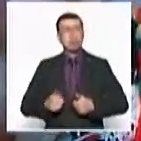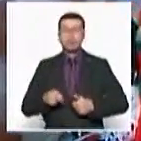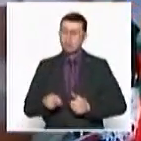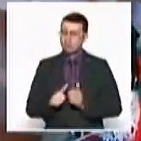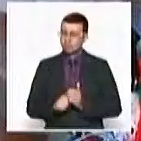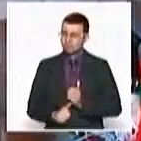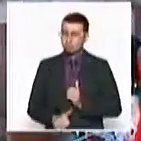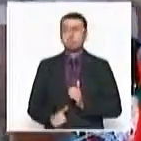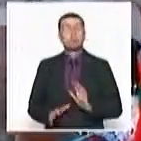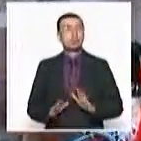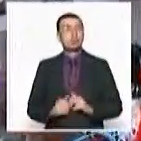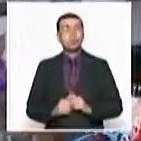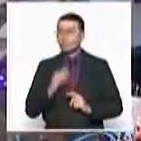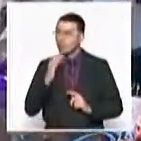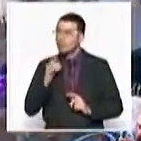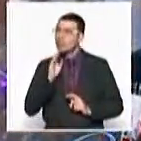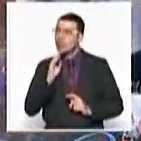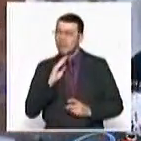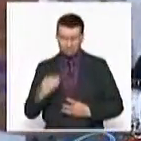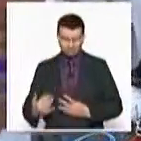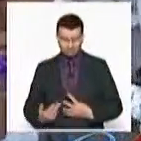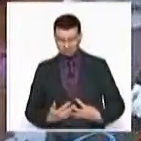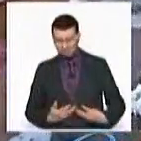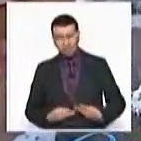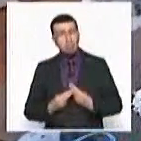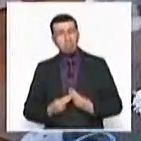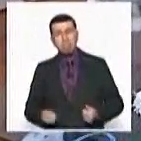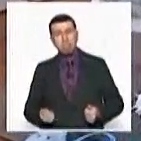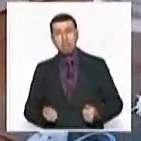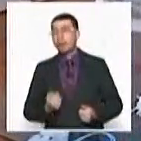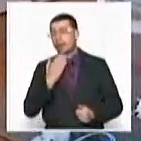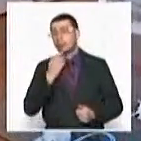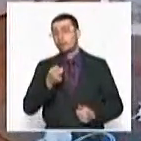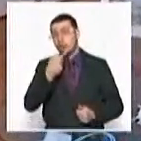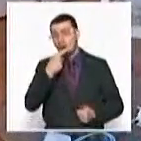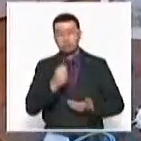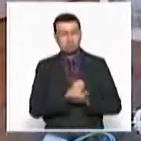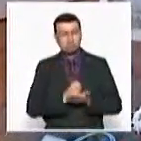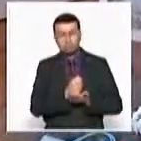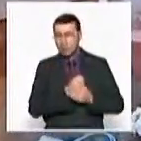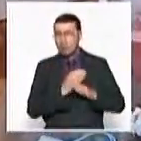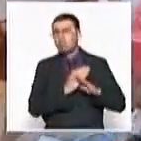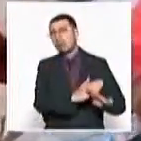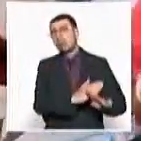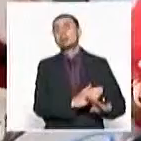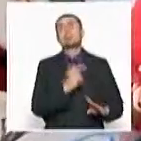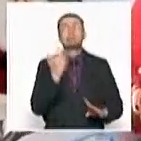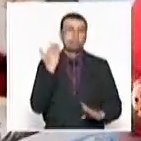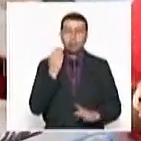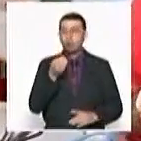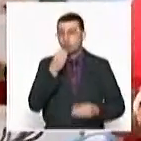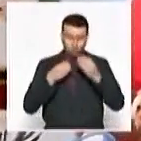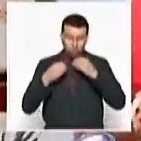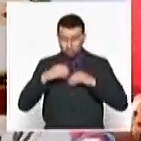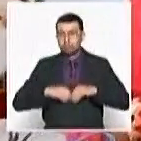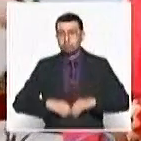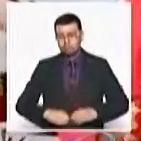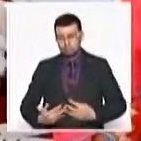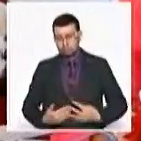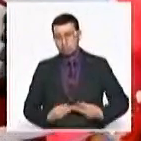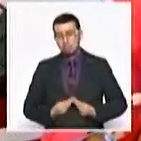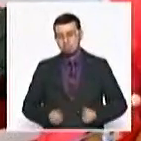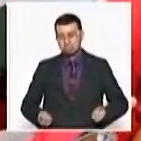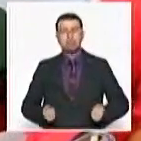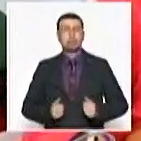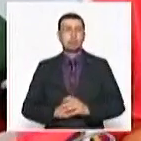La flora intestinal, ¿quién la acaba? Un antibiótico, por ejemplo. Tomar tanto antiinflamatorio, tomar tanto medicamento.